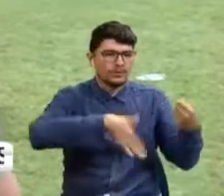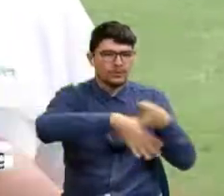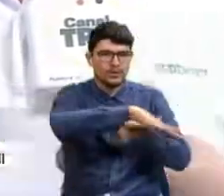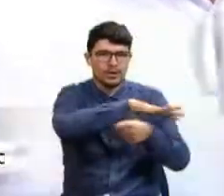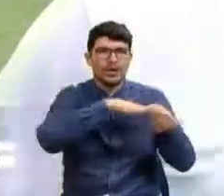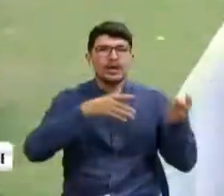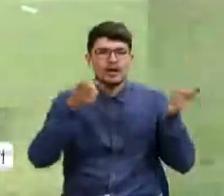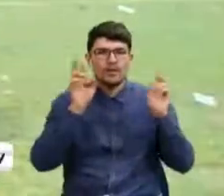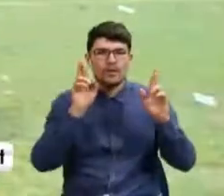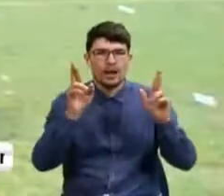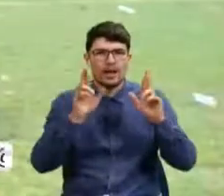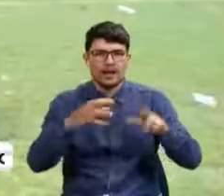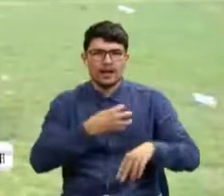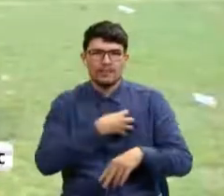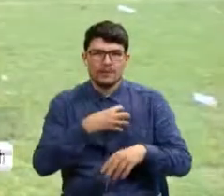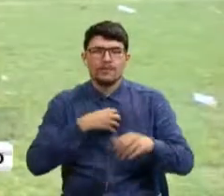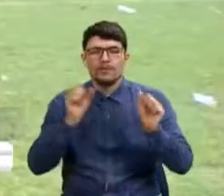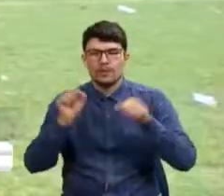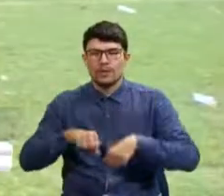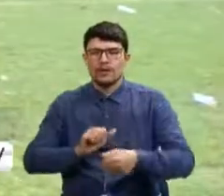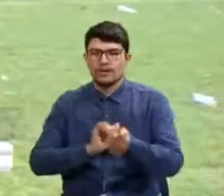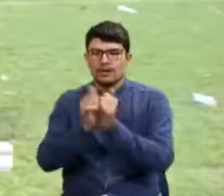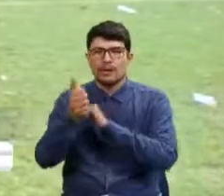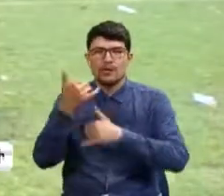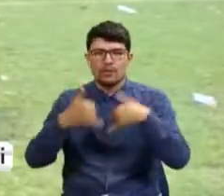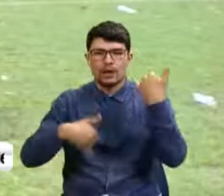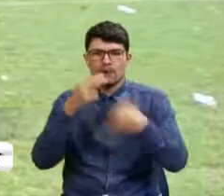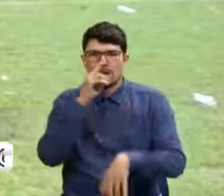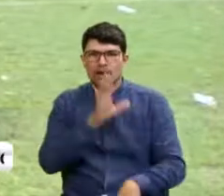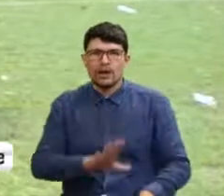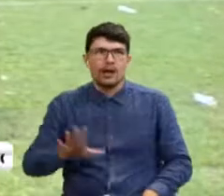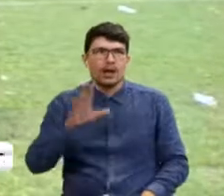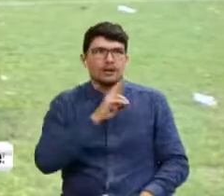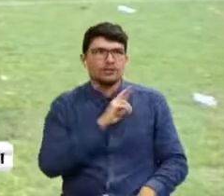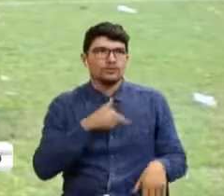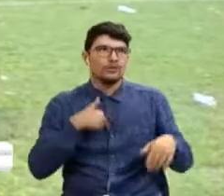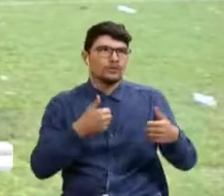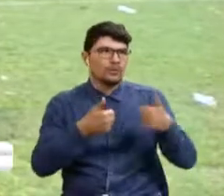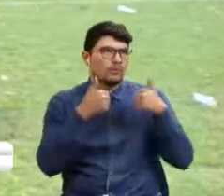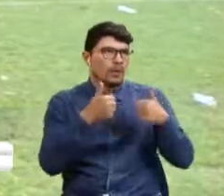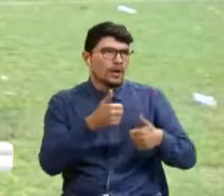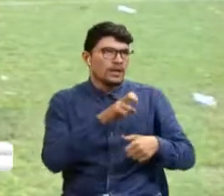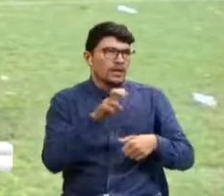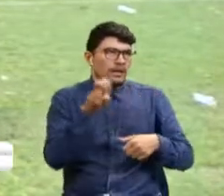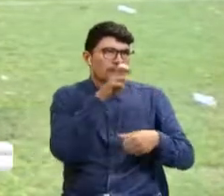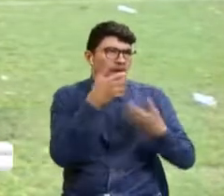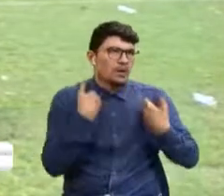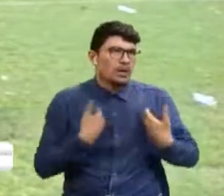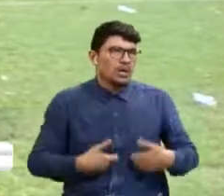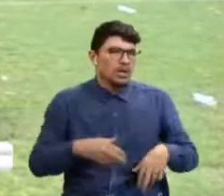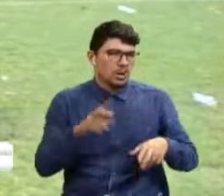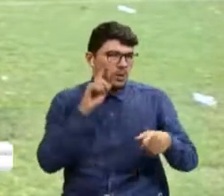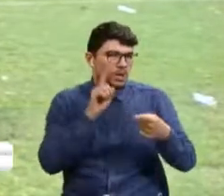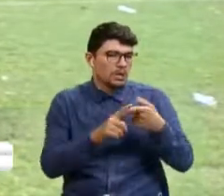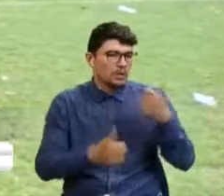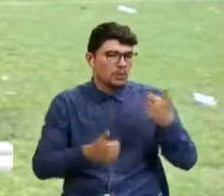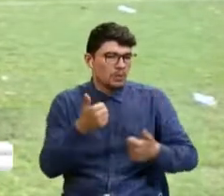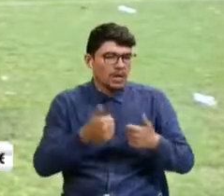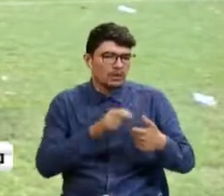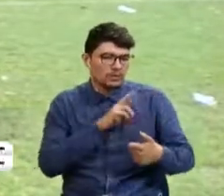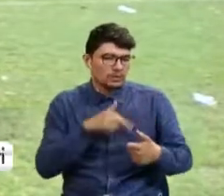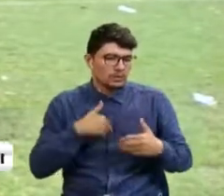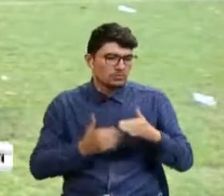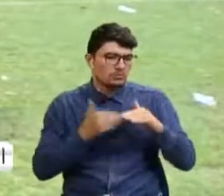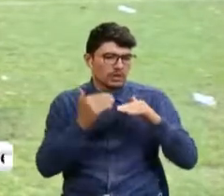para irnos a juegos nacionales seguimos nuestro trabajo físico tenemos planificado ir escalando así a partidos de preparación a la altura